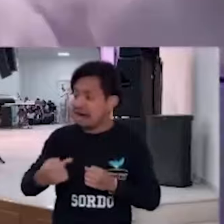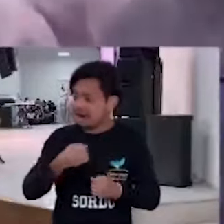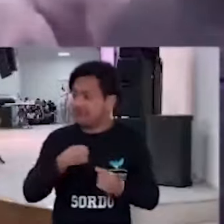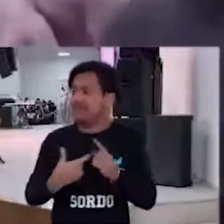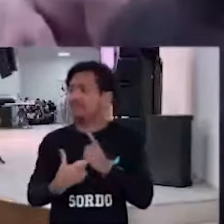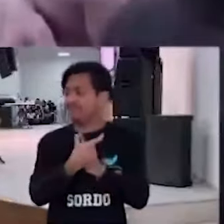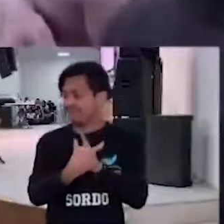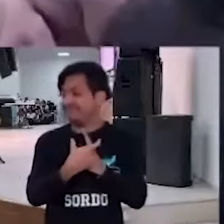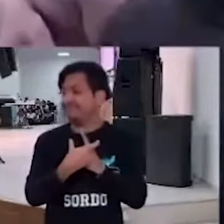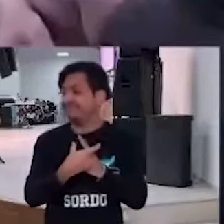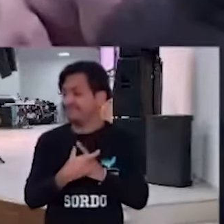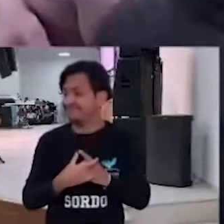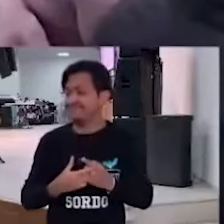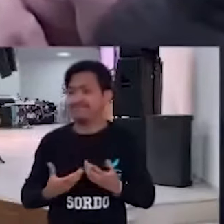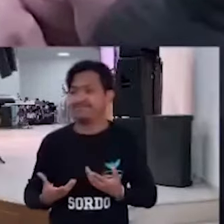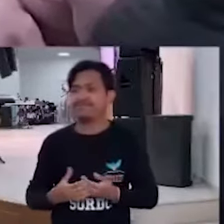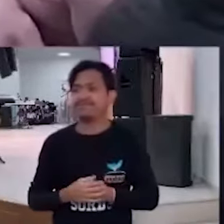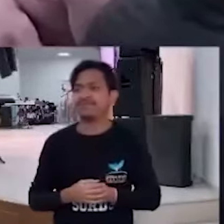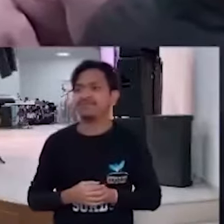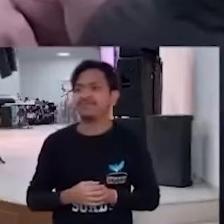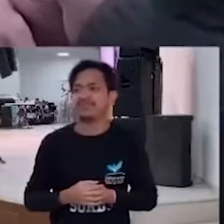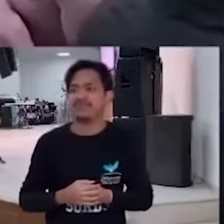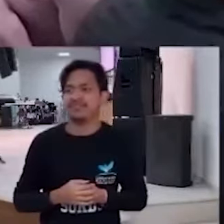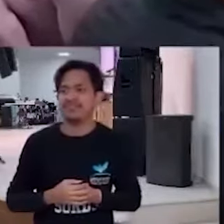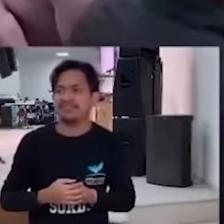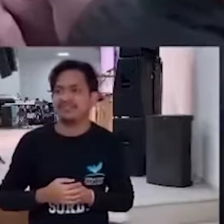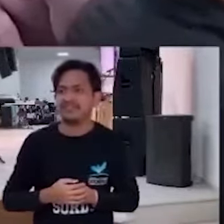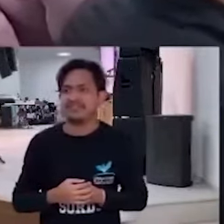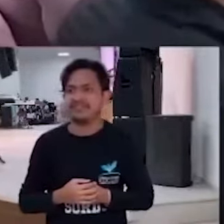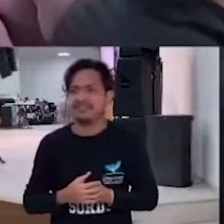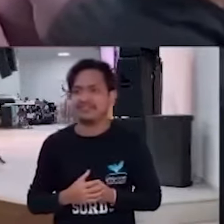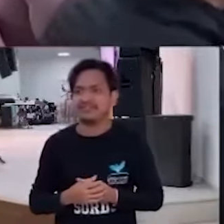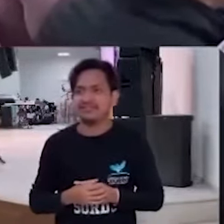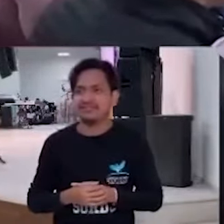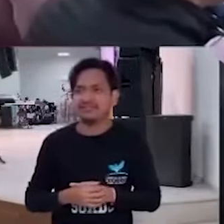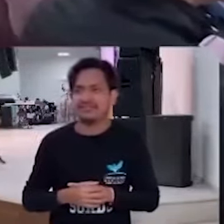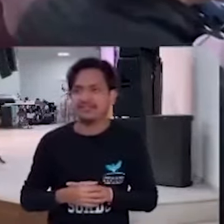algo en la carne de cualquier persona.